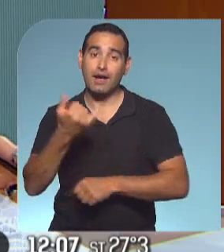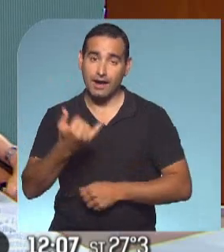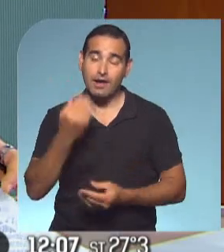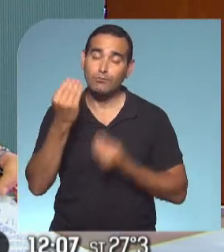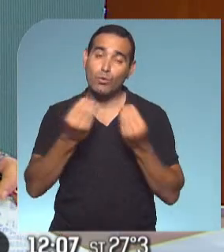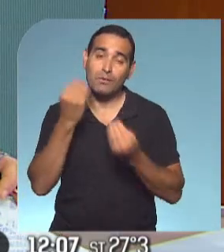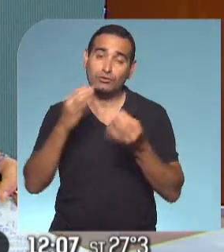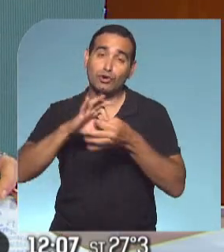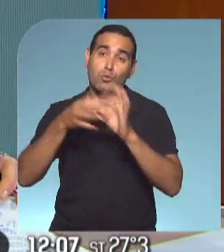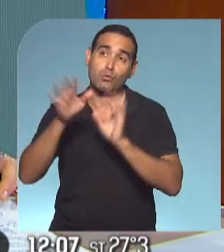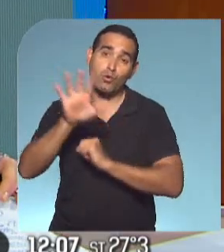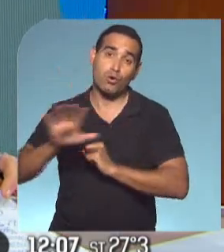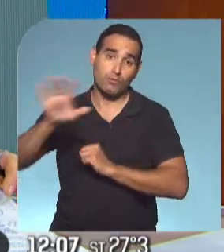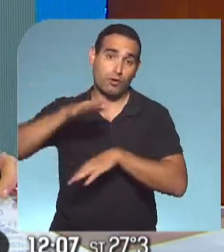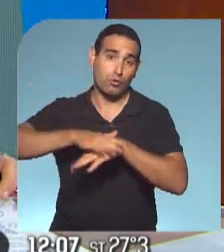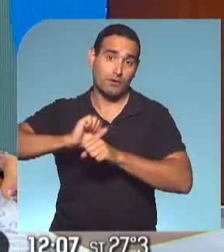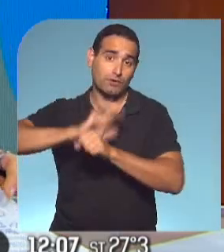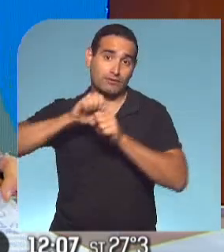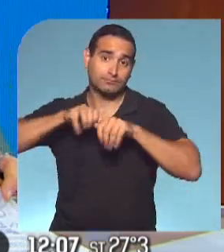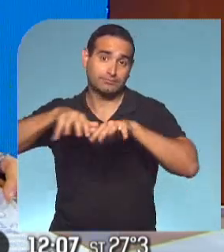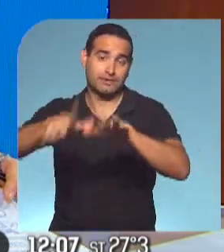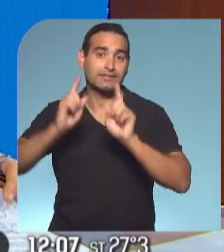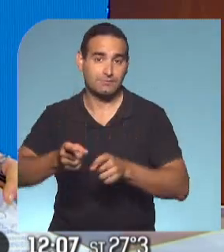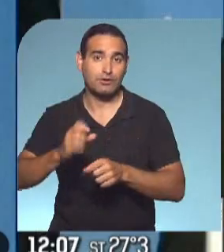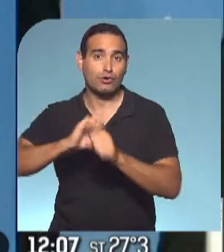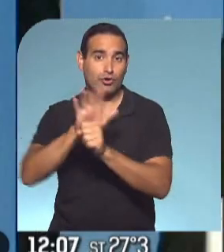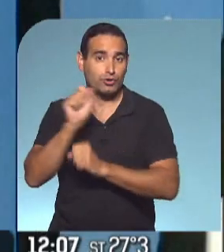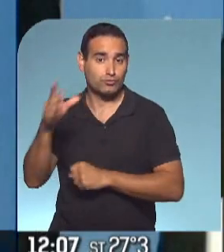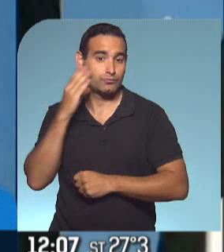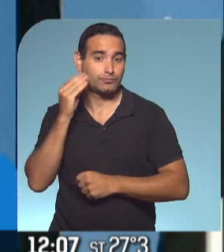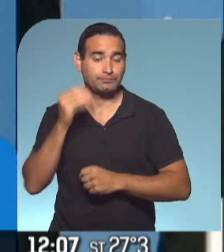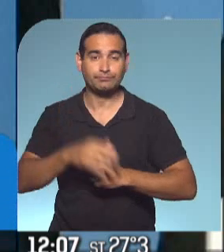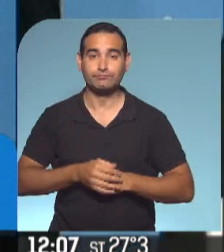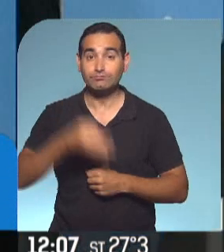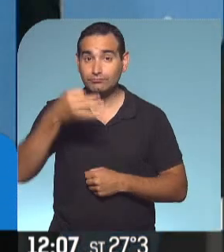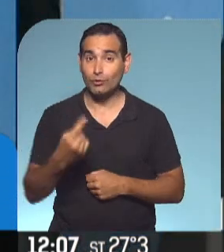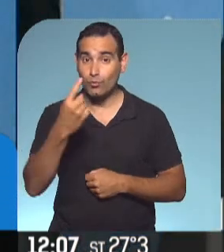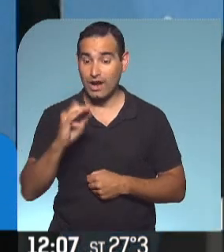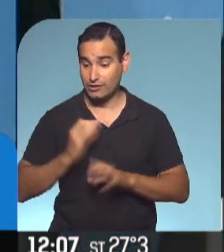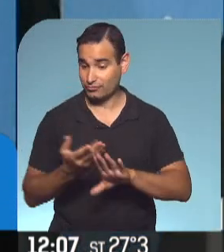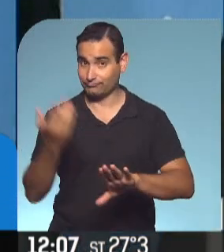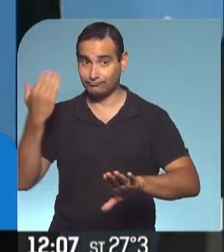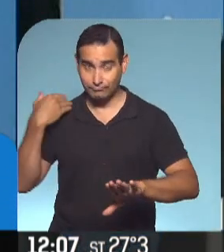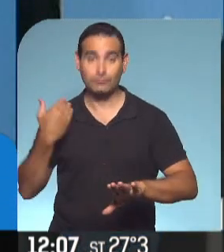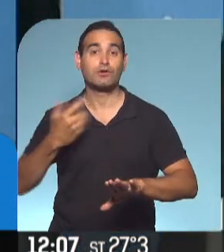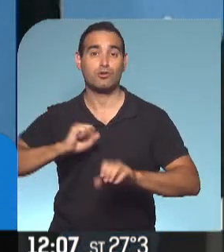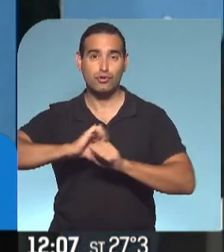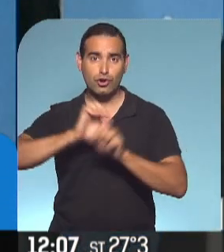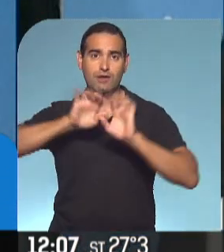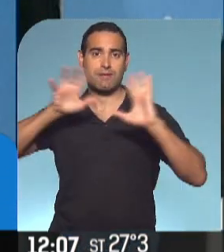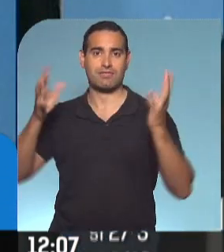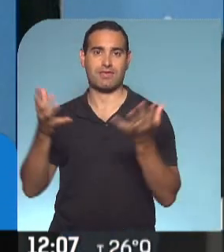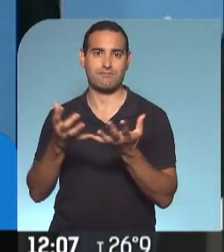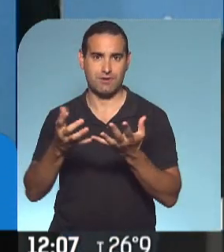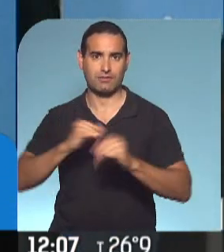en europa por los rebrotes y por la cepa británica a un año de la declaración formal del cob y como pandemia